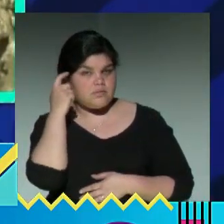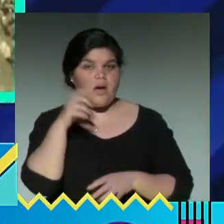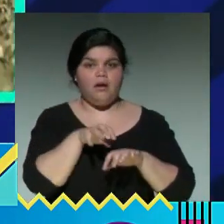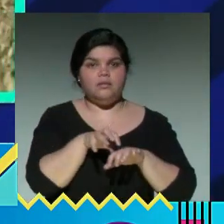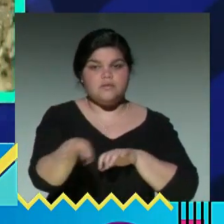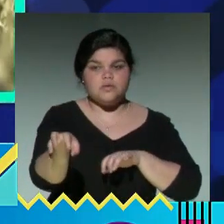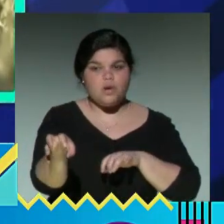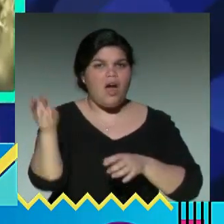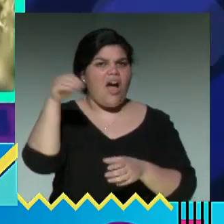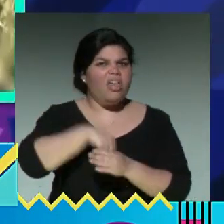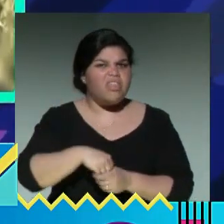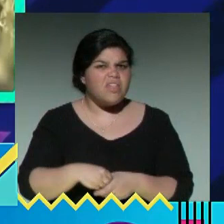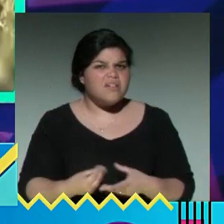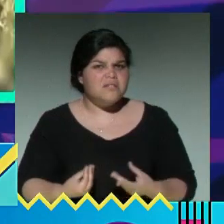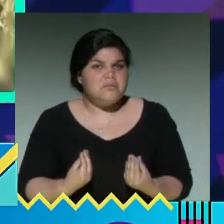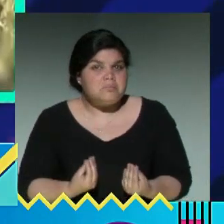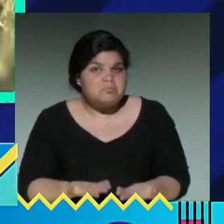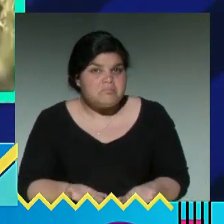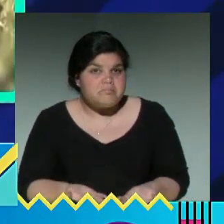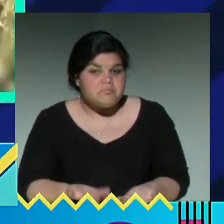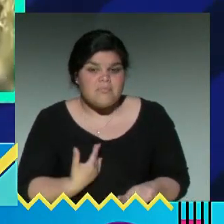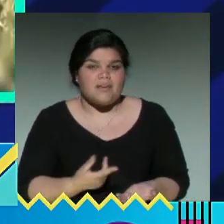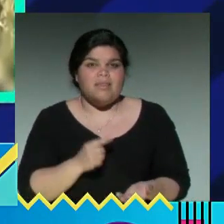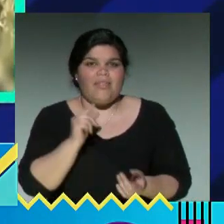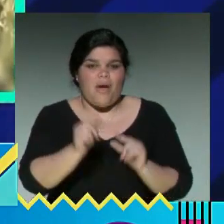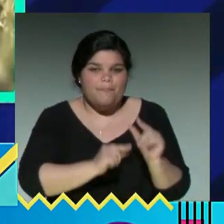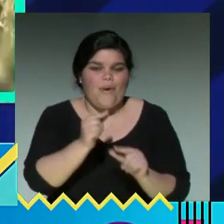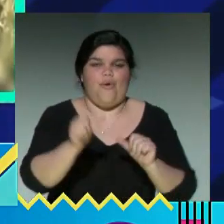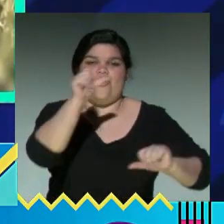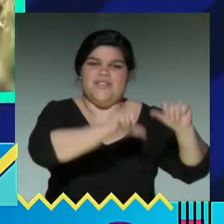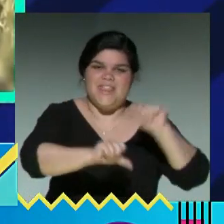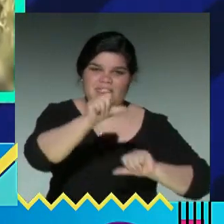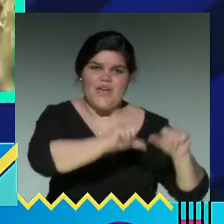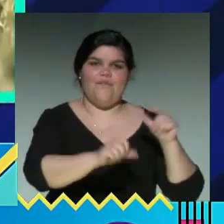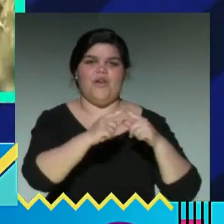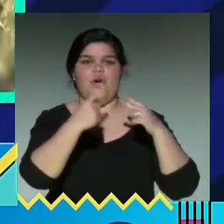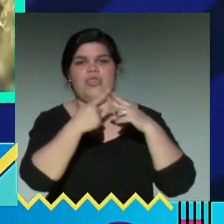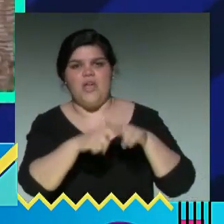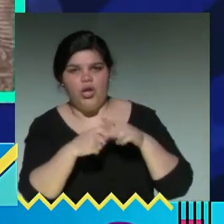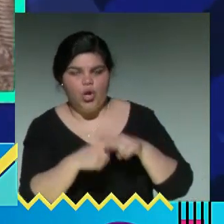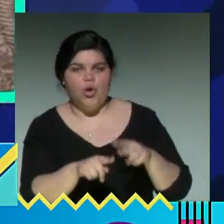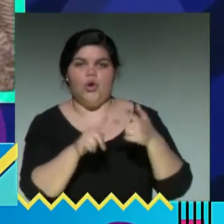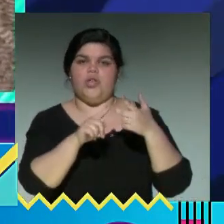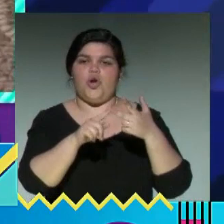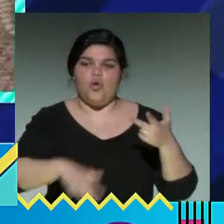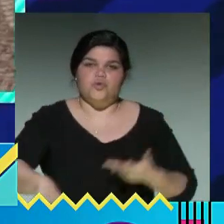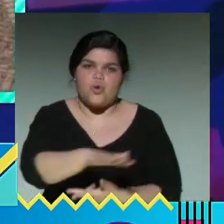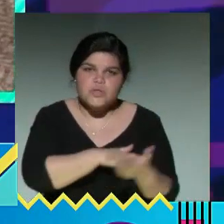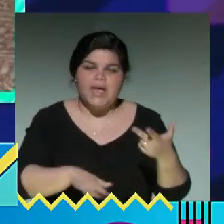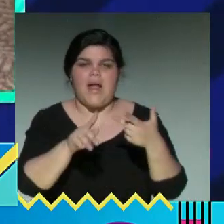nutren, digamos, de disciplinas científicas, de cuestiones tecnológicas,